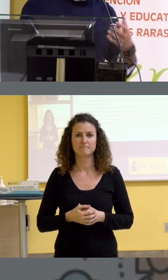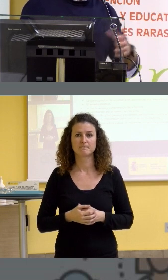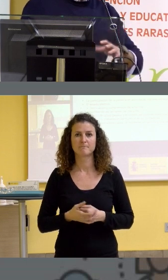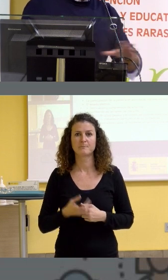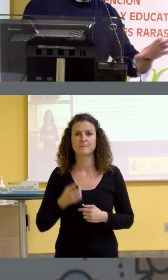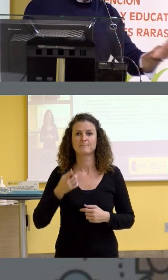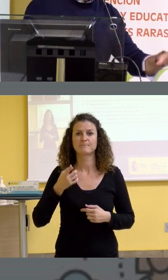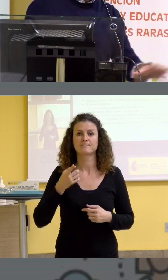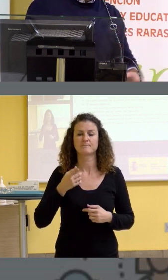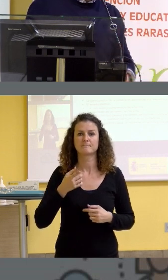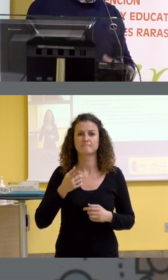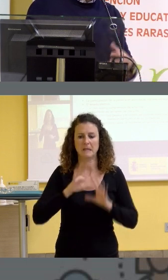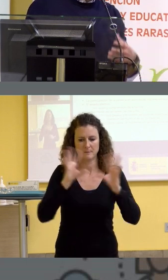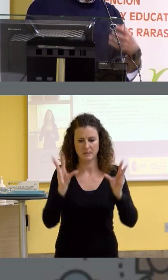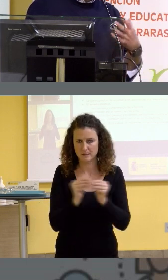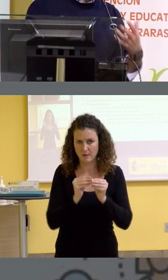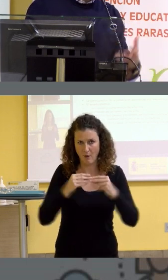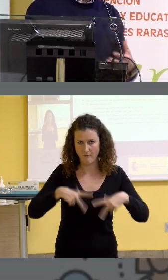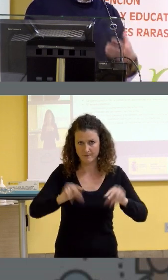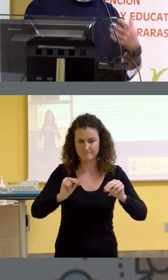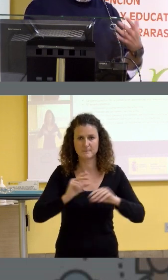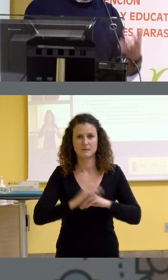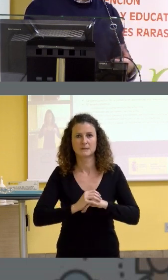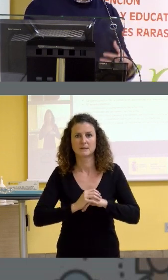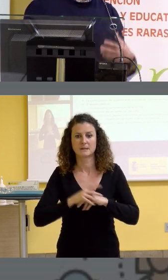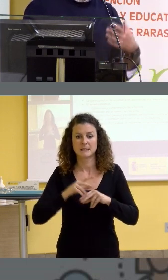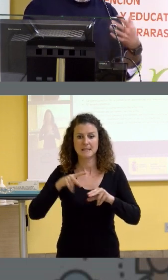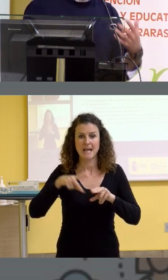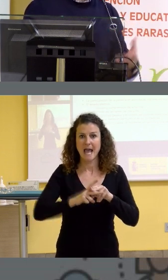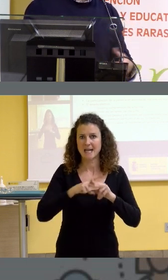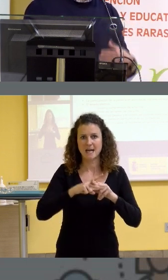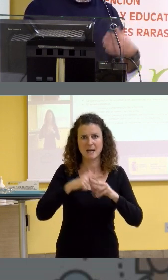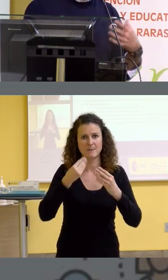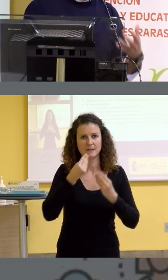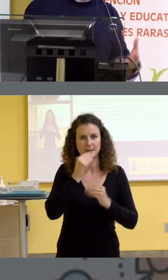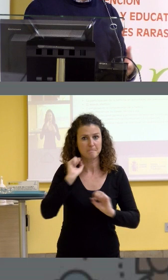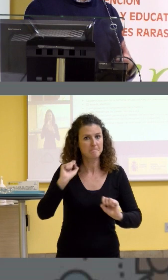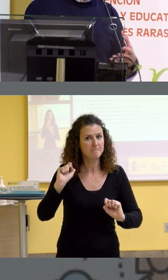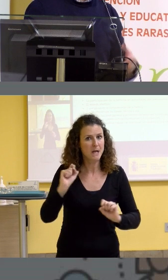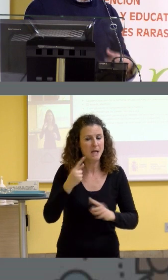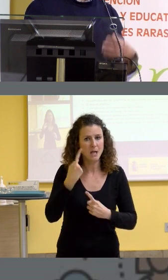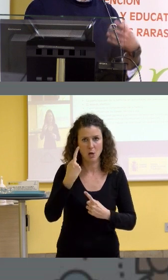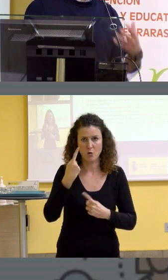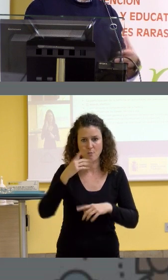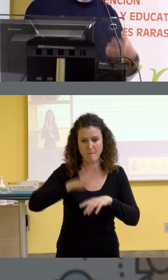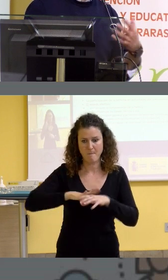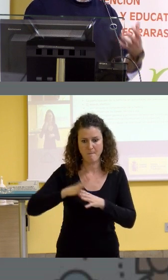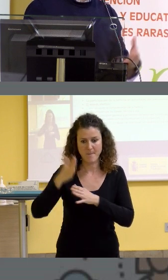Participar, simplificándolo y termino, la mejor herramienta de intervención neurocognitiva en